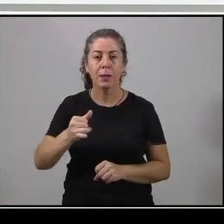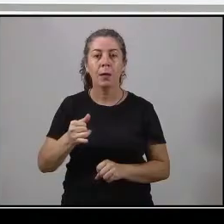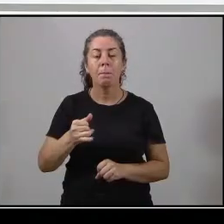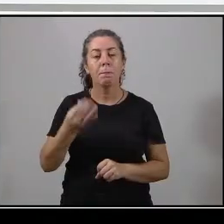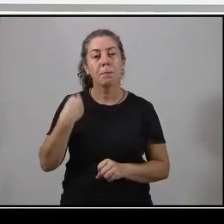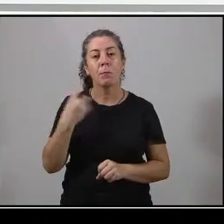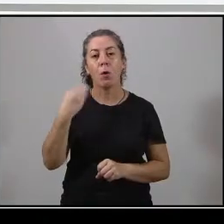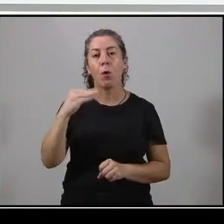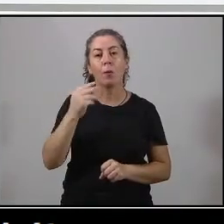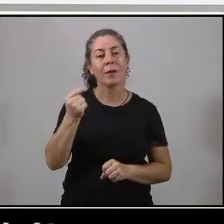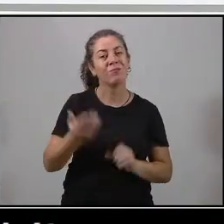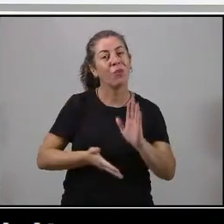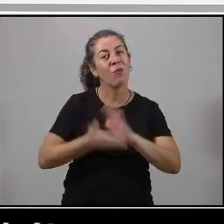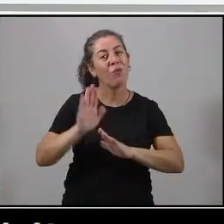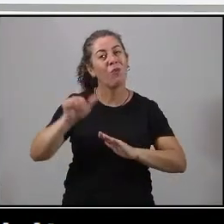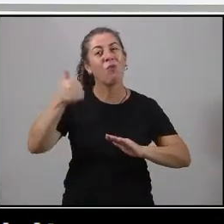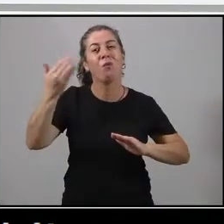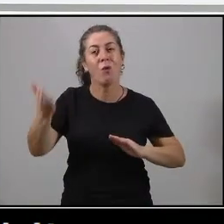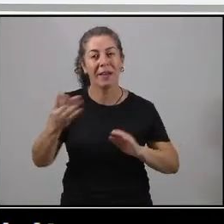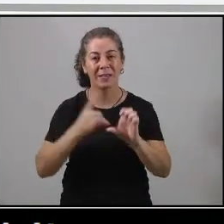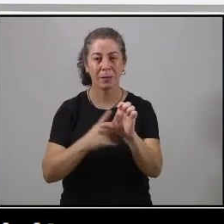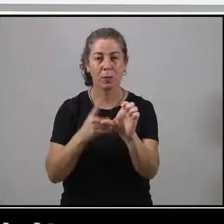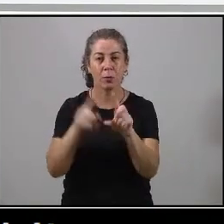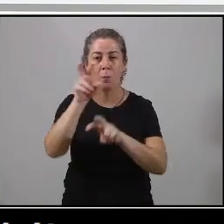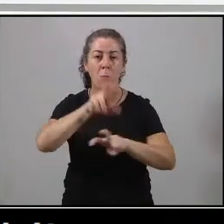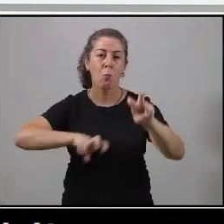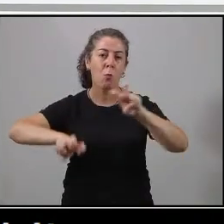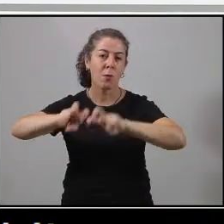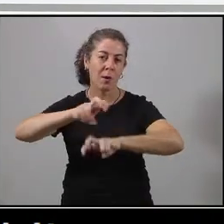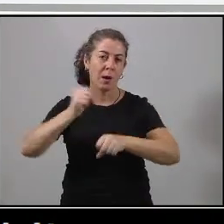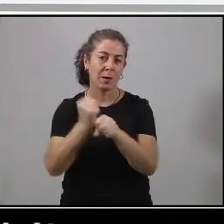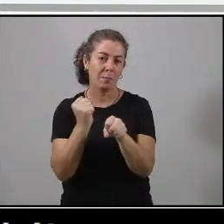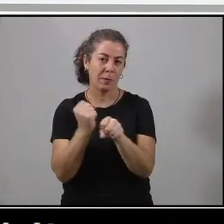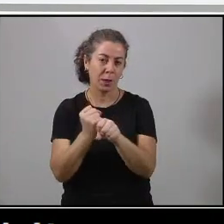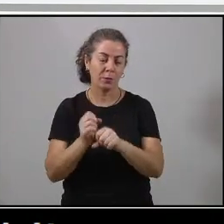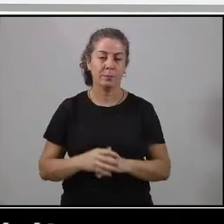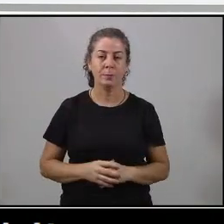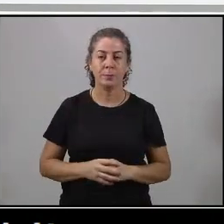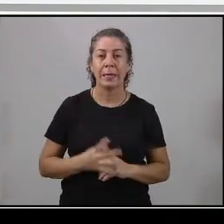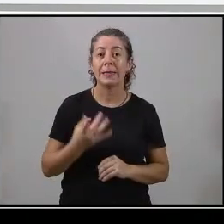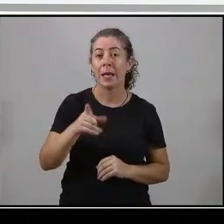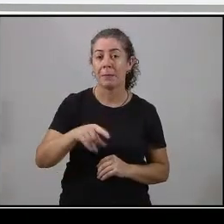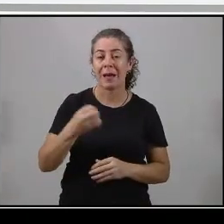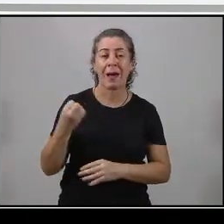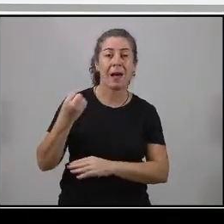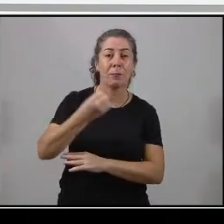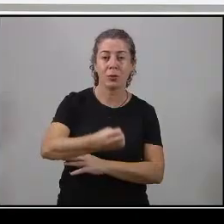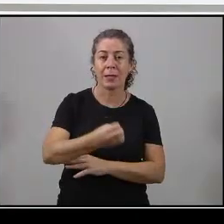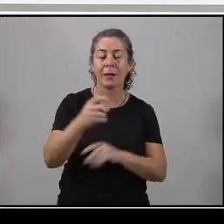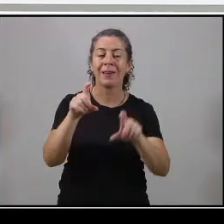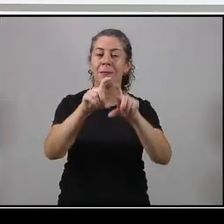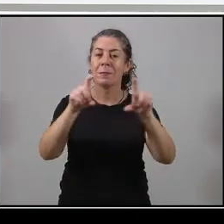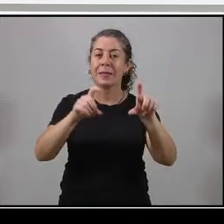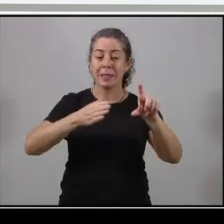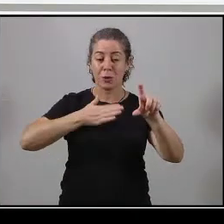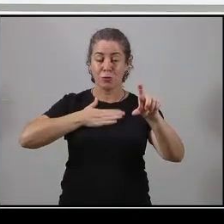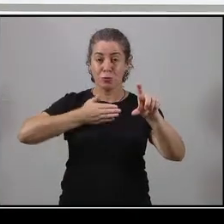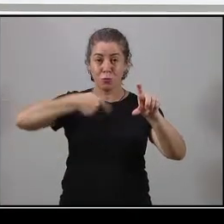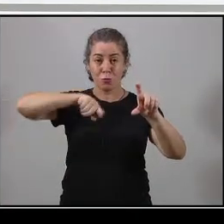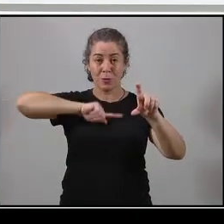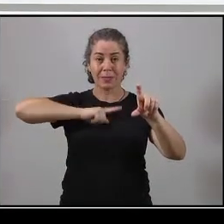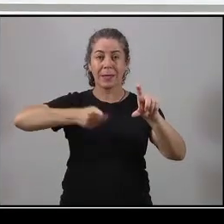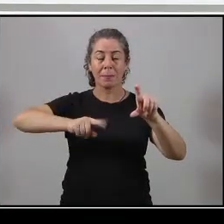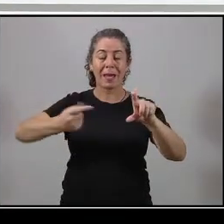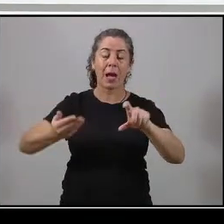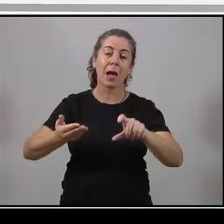a buscar un empleo fuera de nuestra región. Por supuesto, también en apoyar a nuestras empresas y autónomos, que